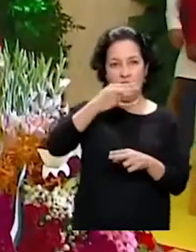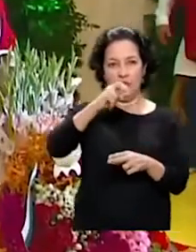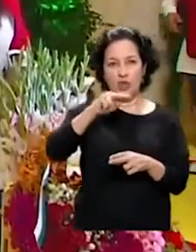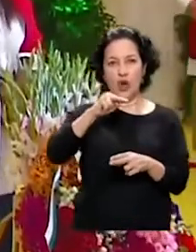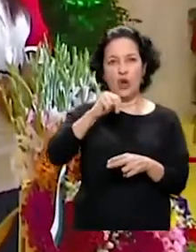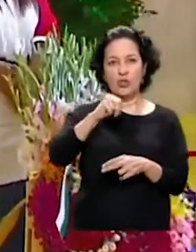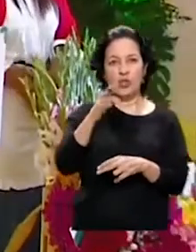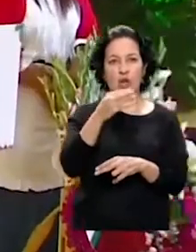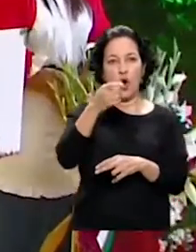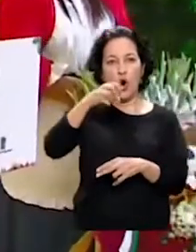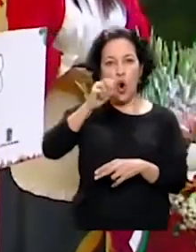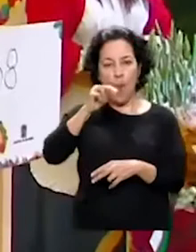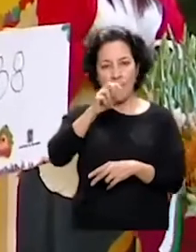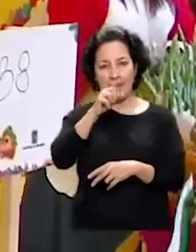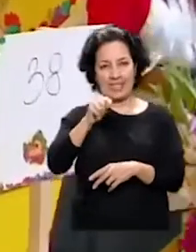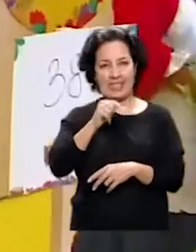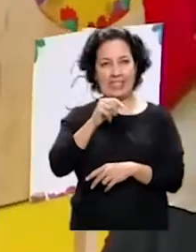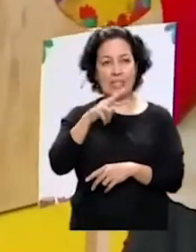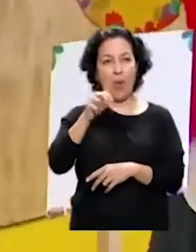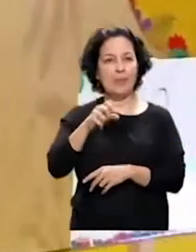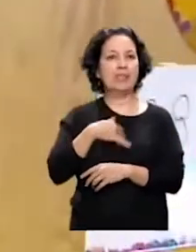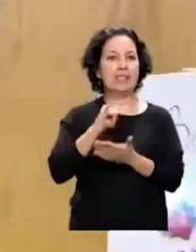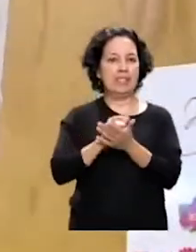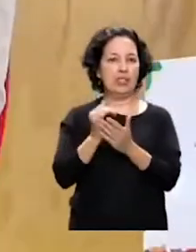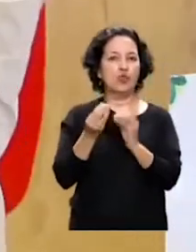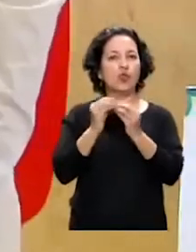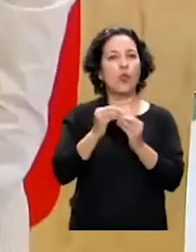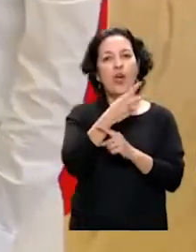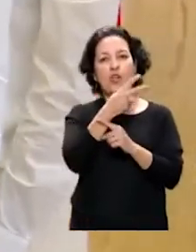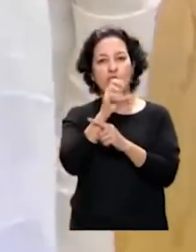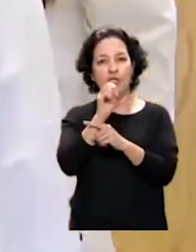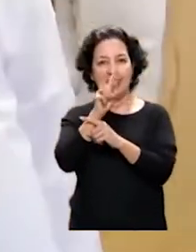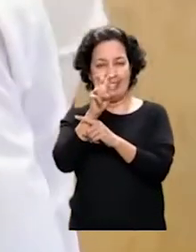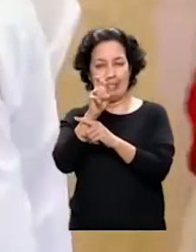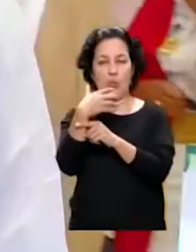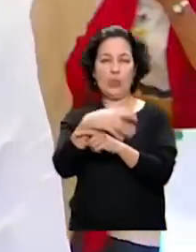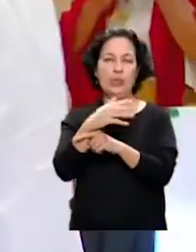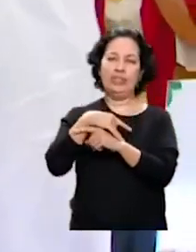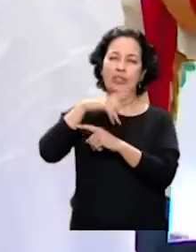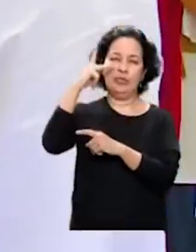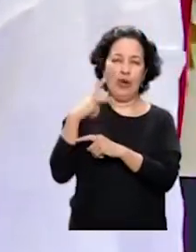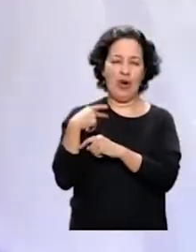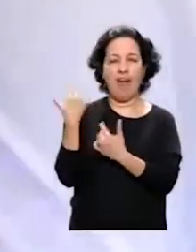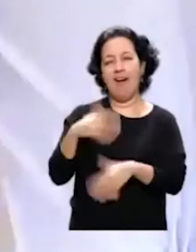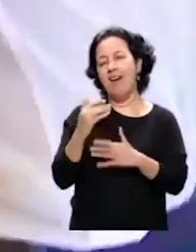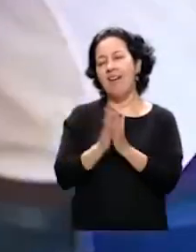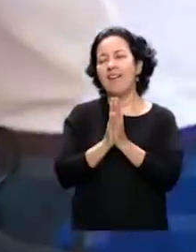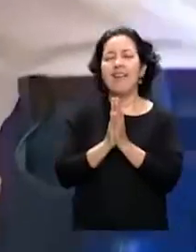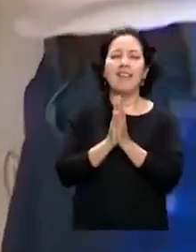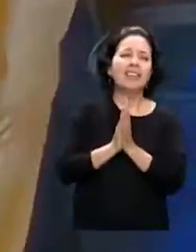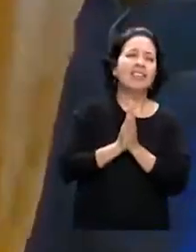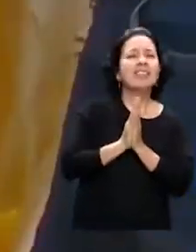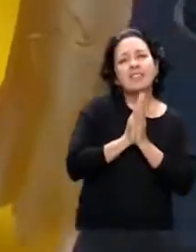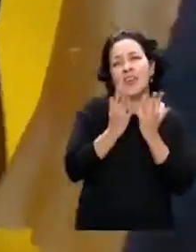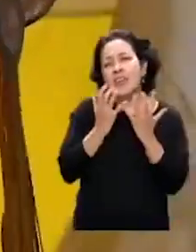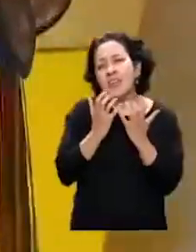El Porvenir, número de contrato 207. Es una feria histórica, él se echa la bendición y agradece. Yo quiero